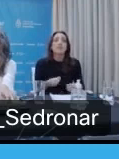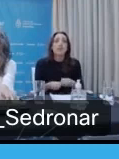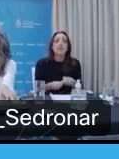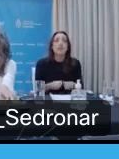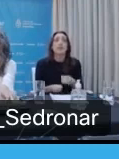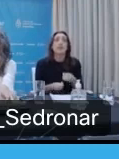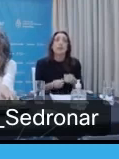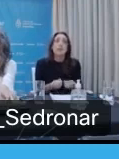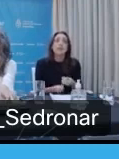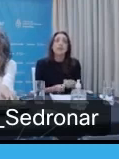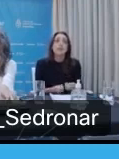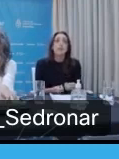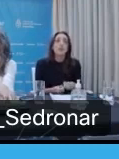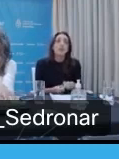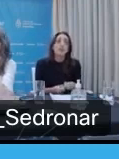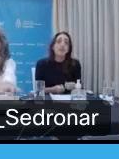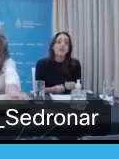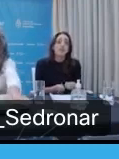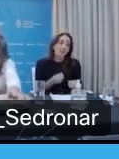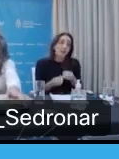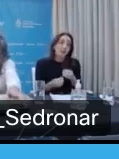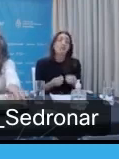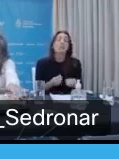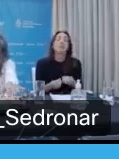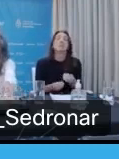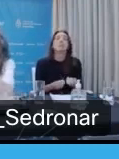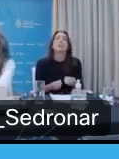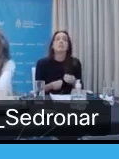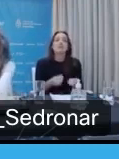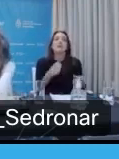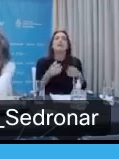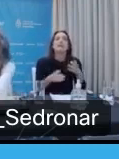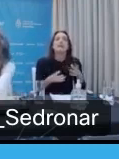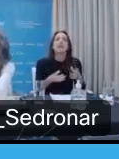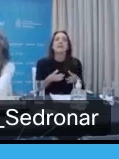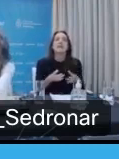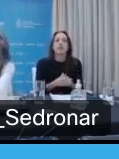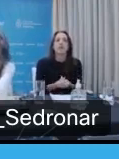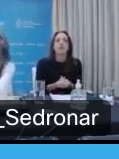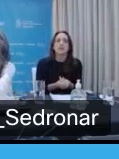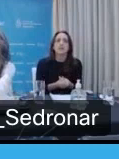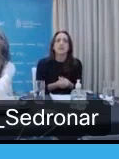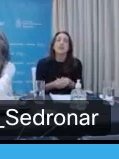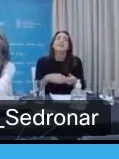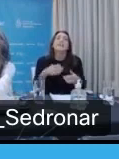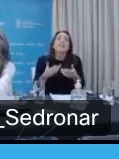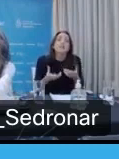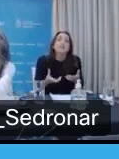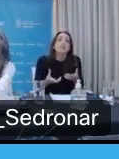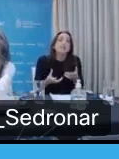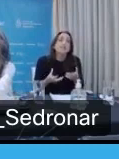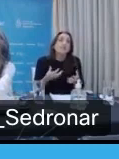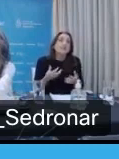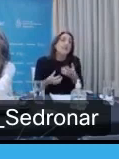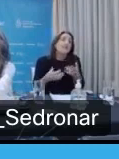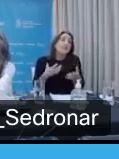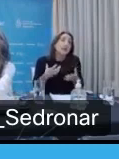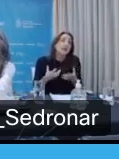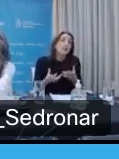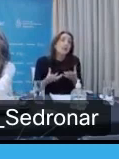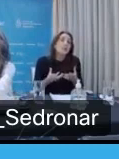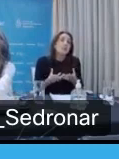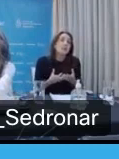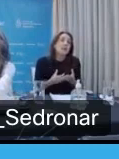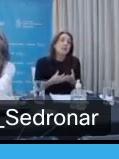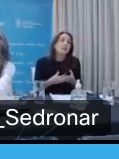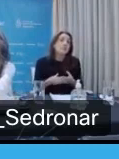podemos pensar entonces alguna particularidad, ¿no? Encontramos alguna pista en la identidad juvenil, ¿no? Que les adelanto que la identidad